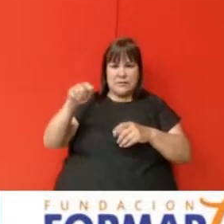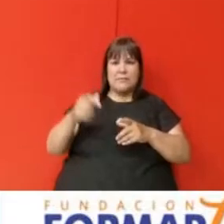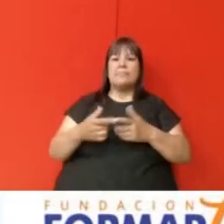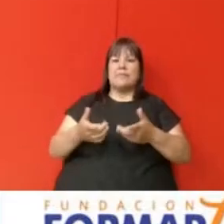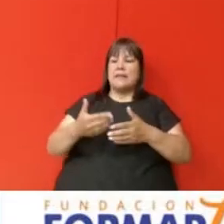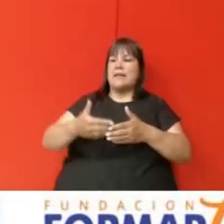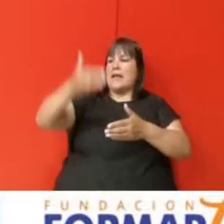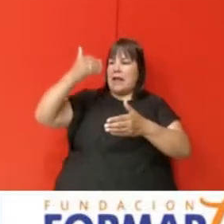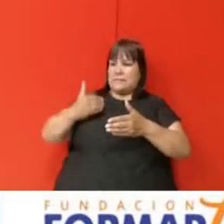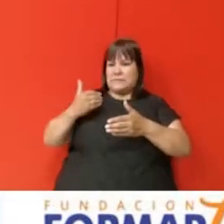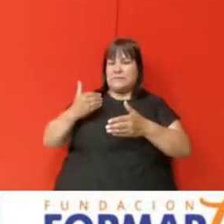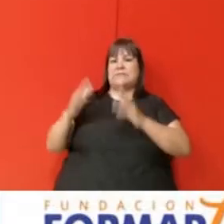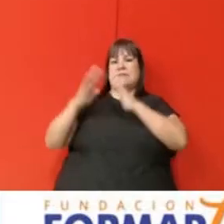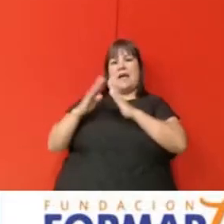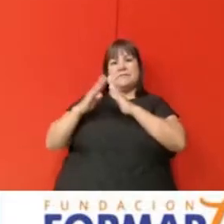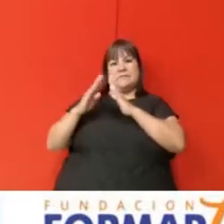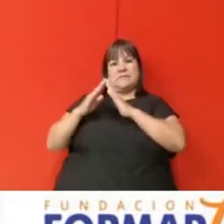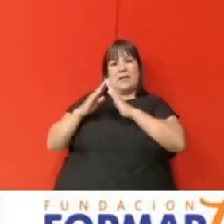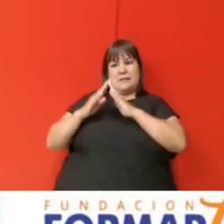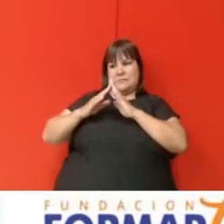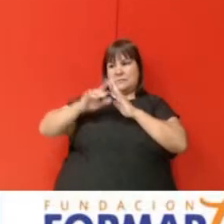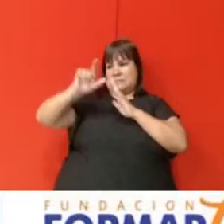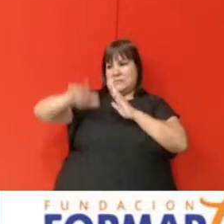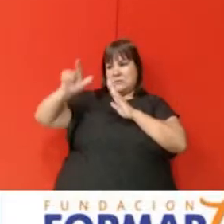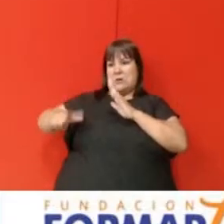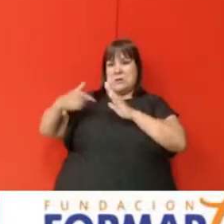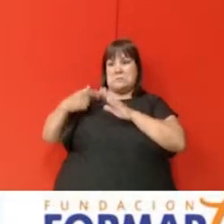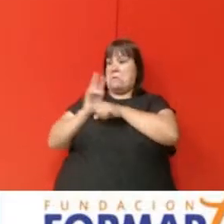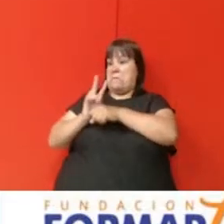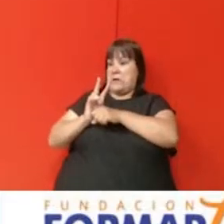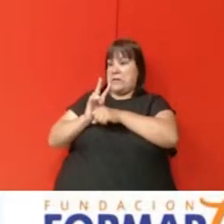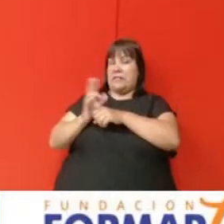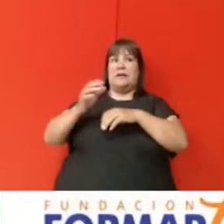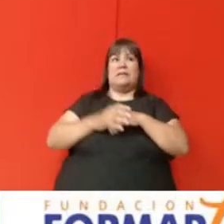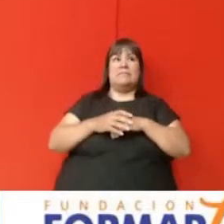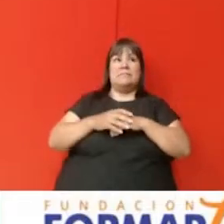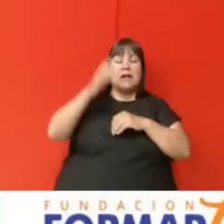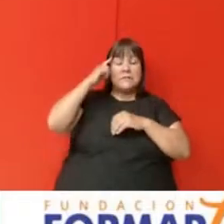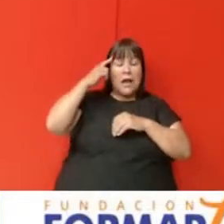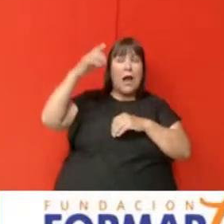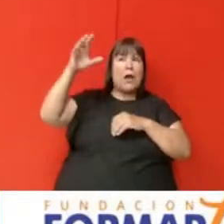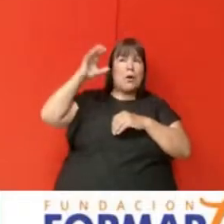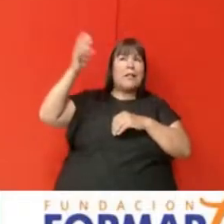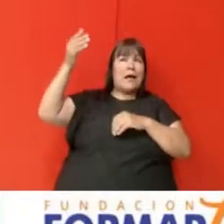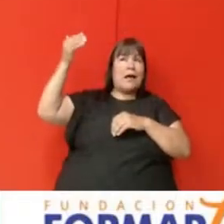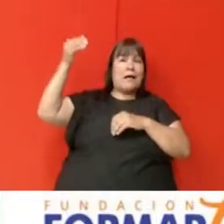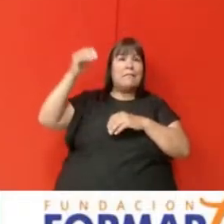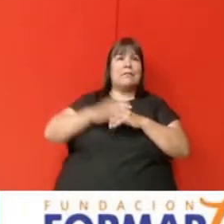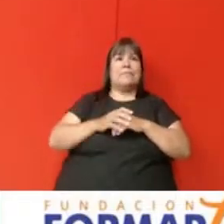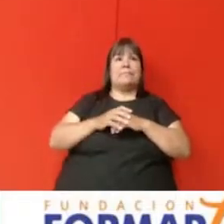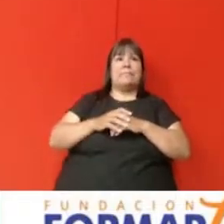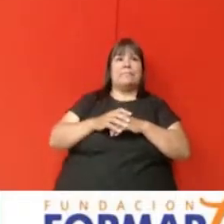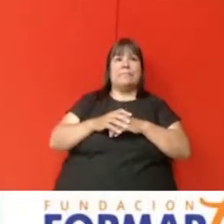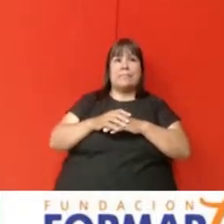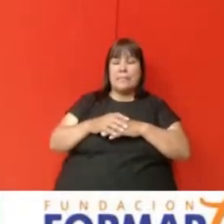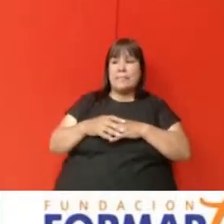y en su domicilio, ¿sí? Y me traía muchos recuerdos de esos. Ya tengo más de 30 años